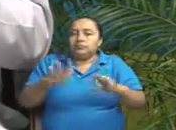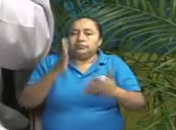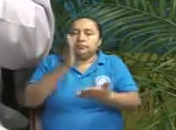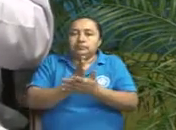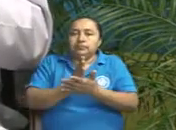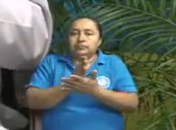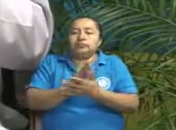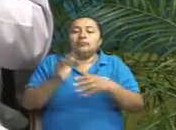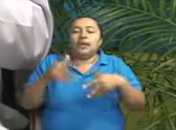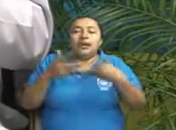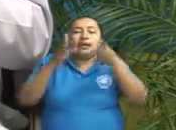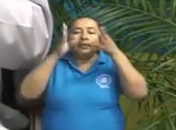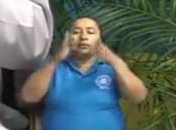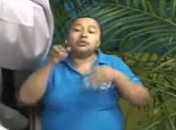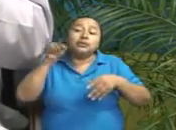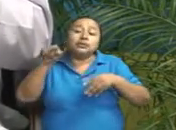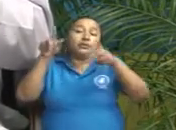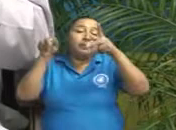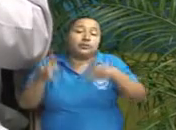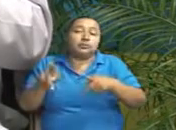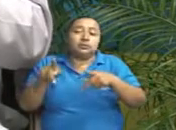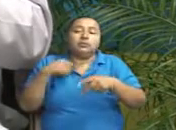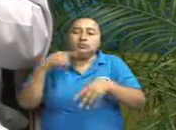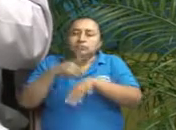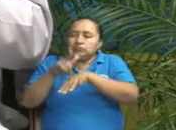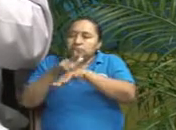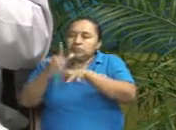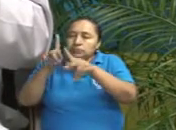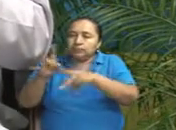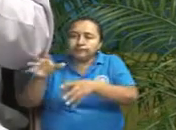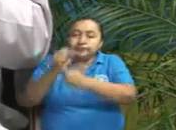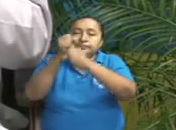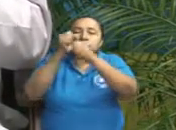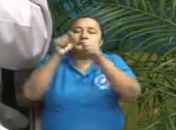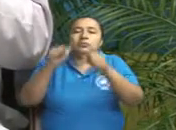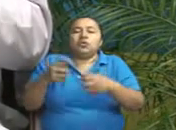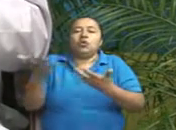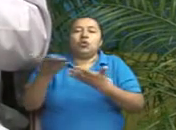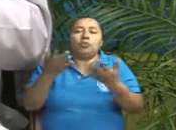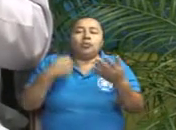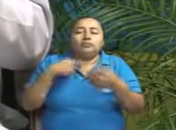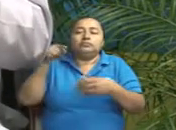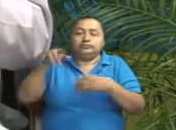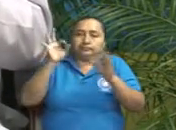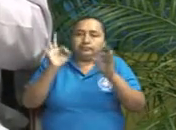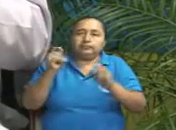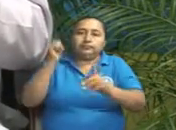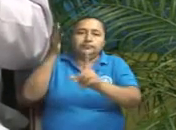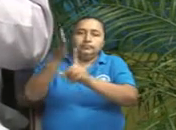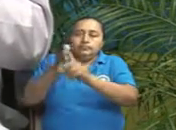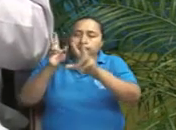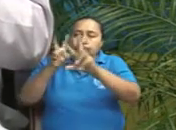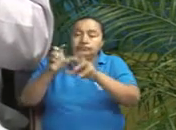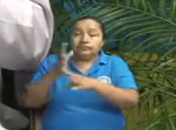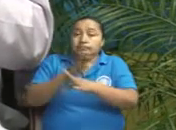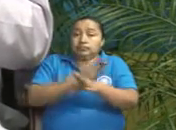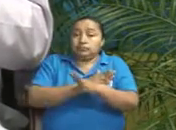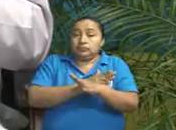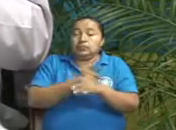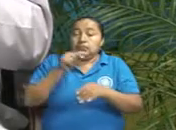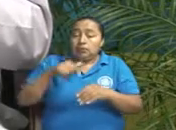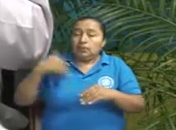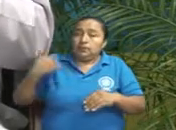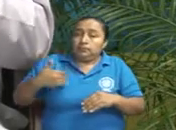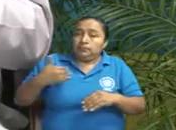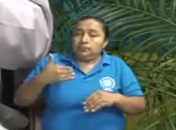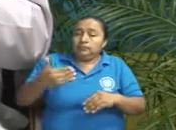en la atención de esa paciente, en la captación de esa paciente y en el manejo oportuno y en el diagnóstico precoz. Y eso estamos